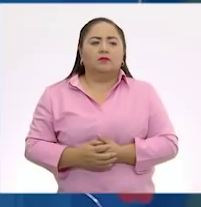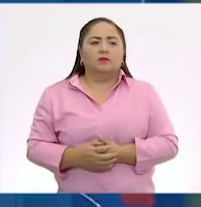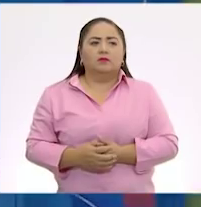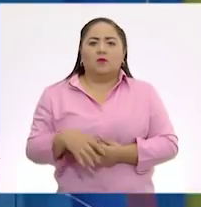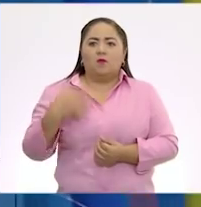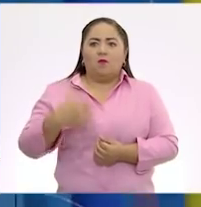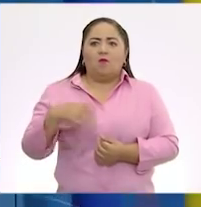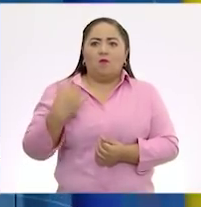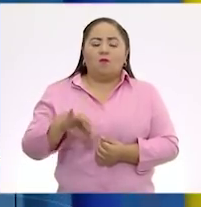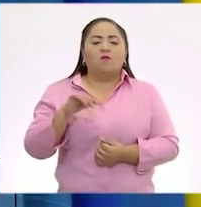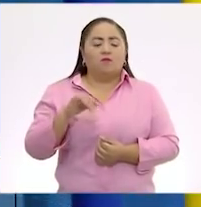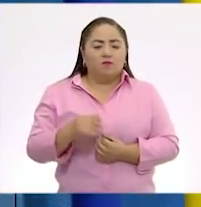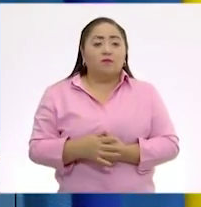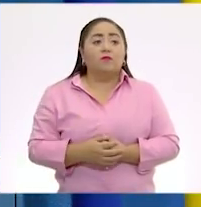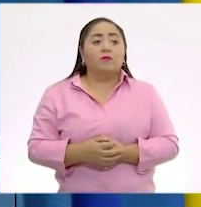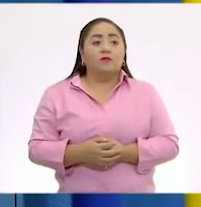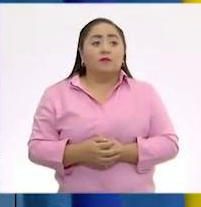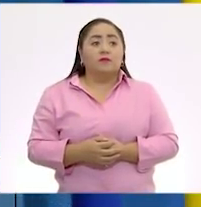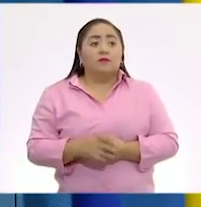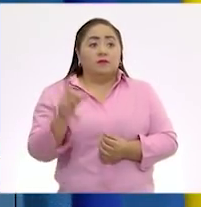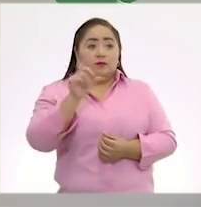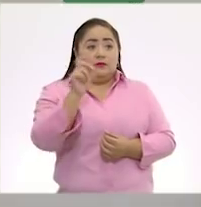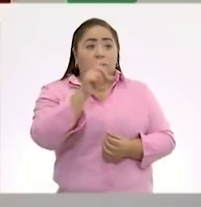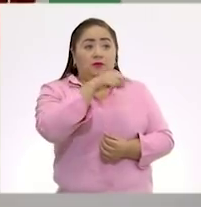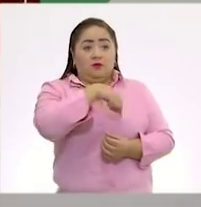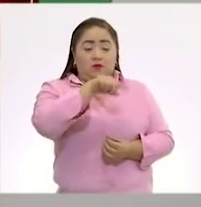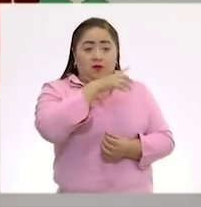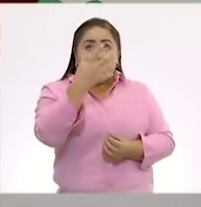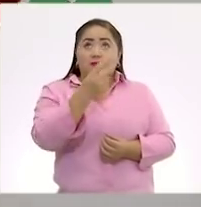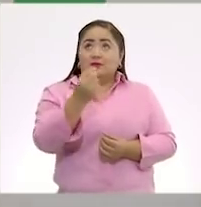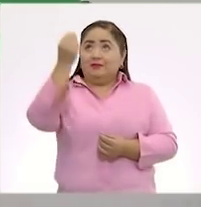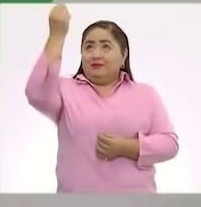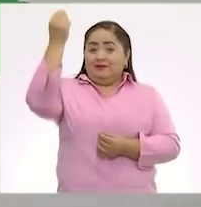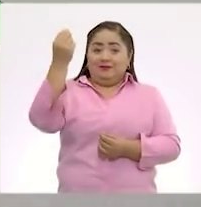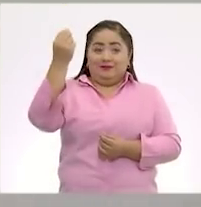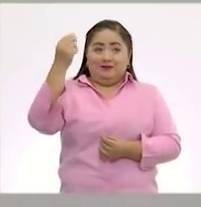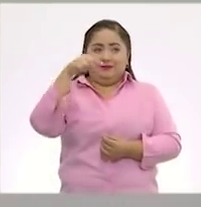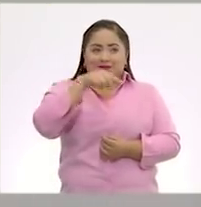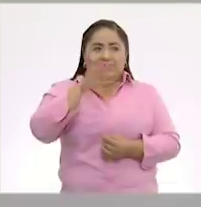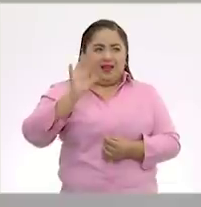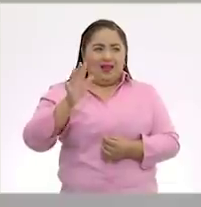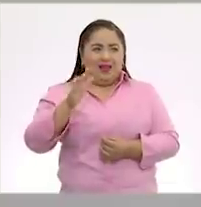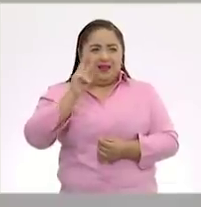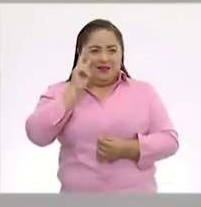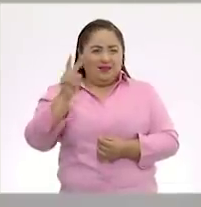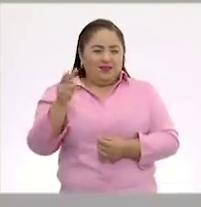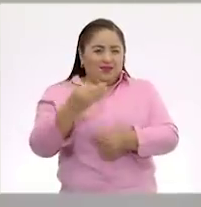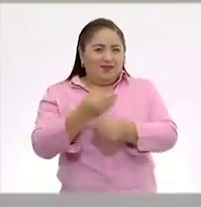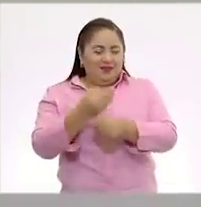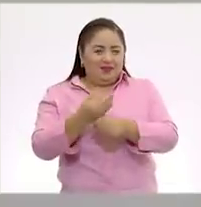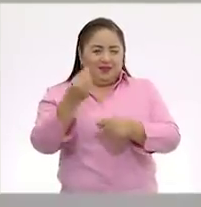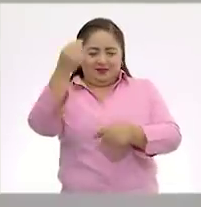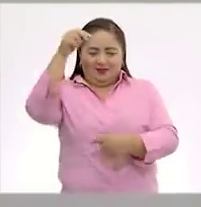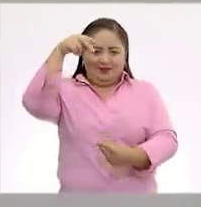¡Wow! Y ya, y si nosotros colgáramos esa pieza que ya has elaborado,